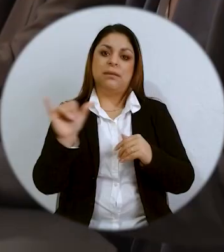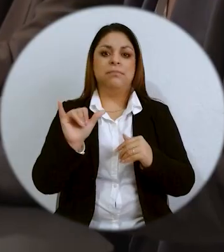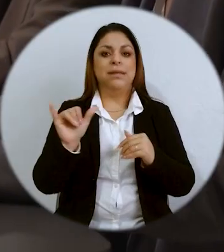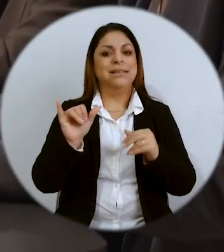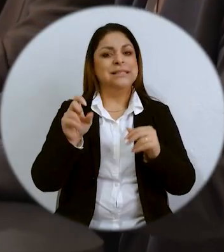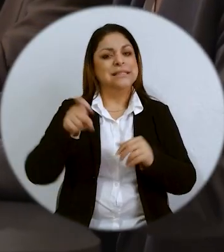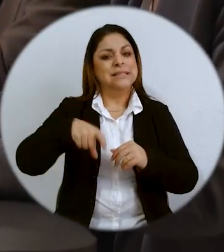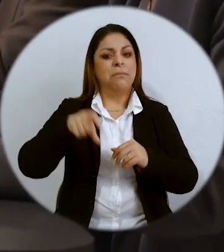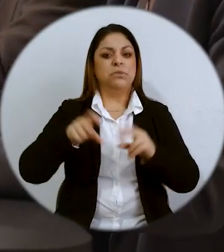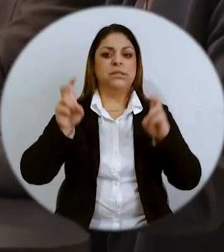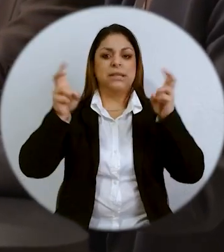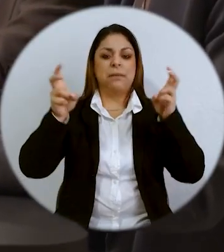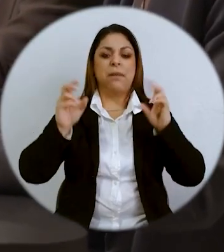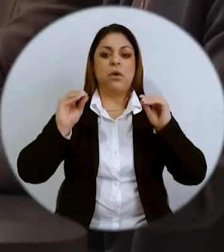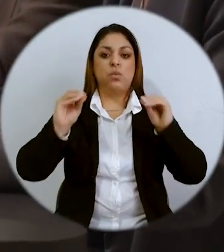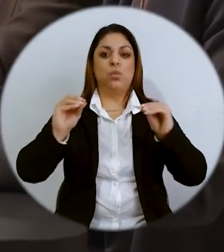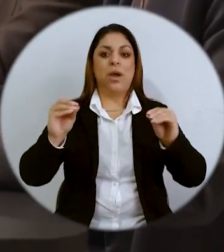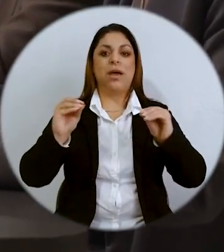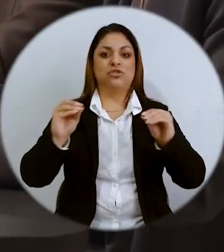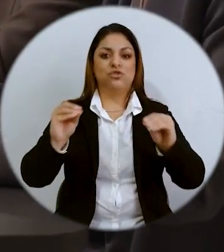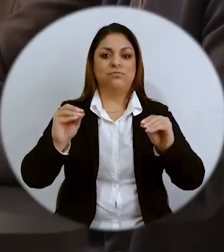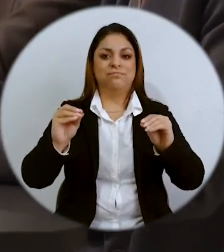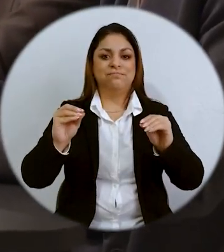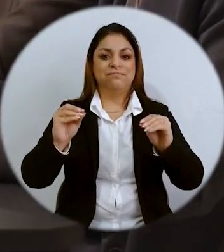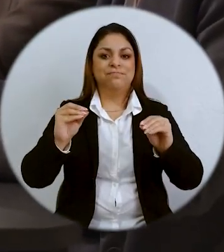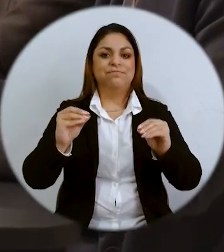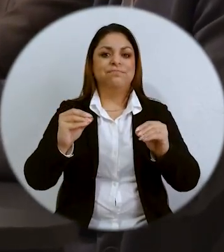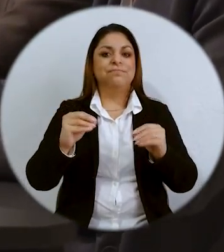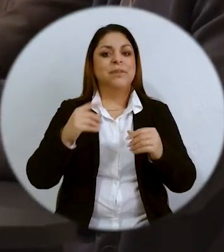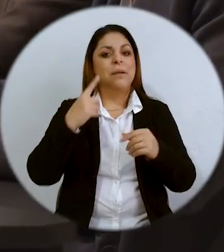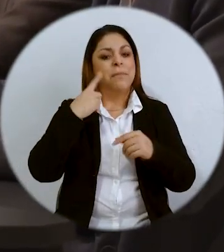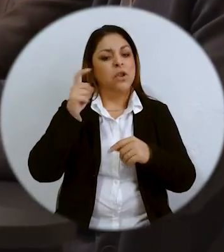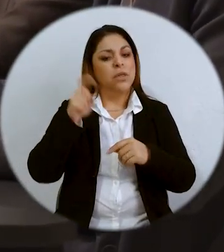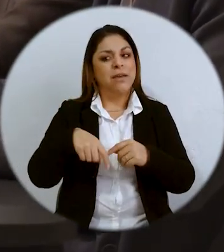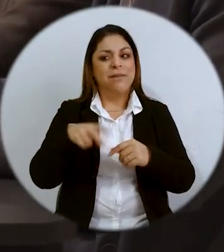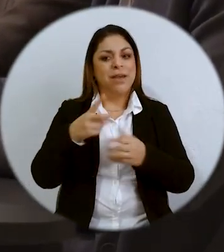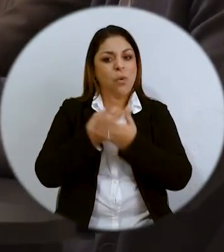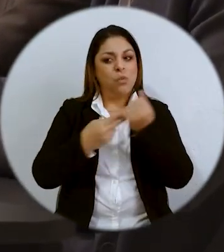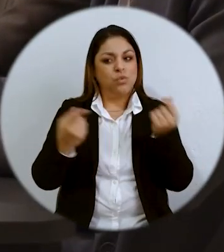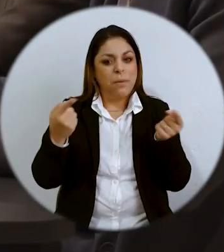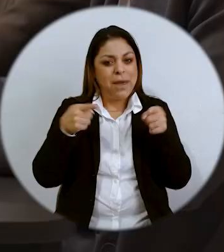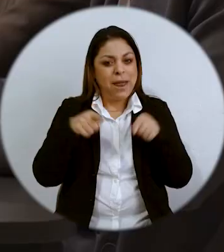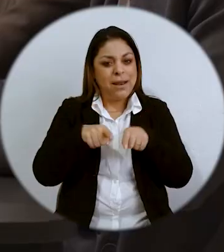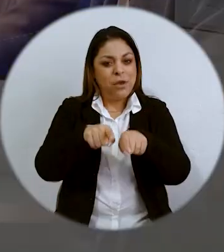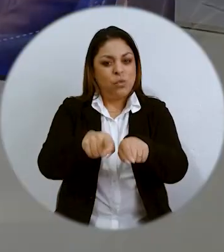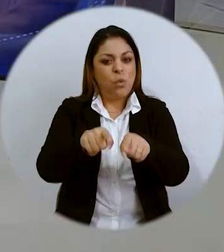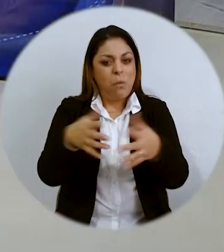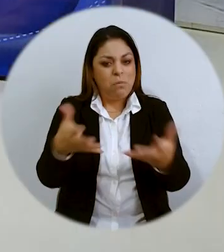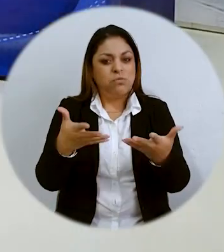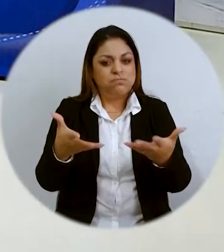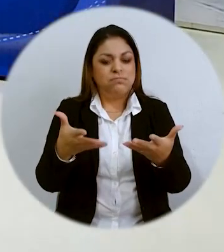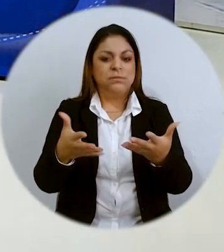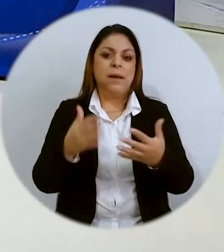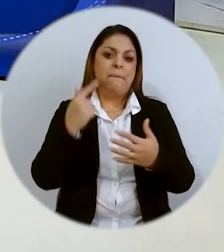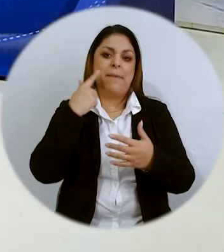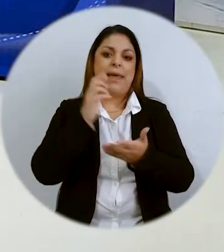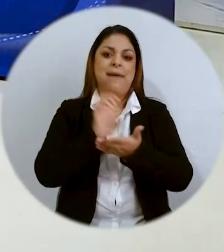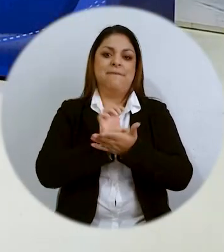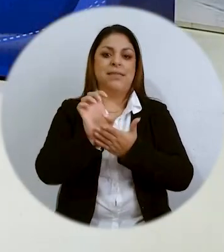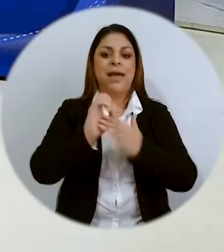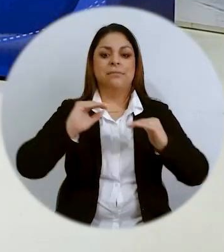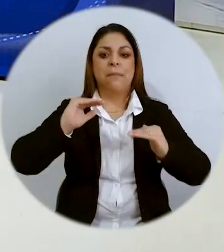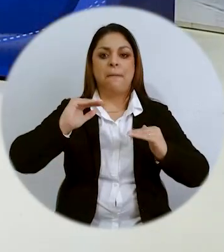educación para poder acercar, pero tienen que ser procesos paralelos. Sí, y eso lleva al tema de la brecha